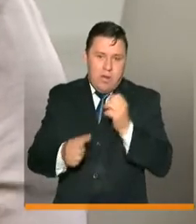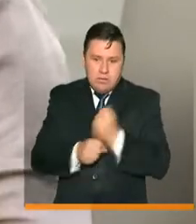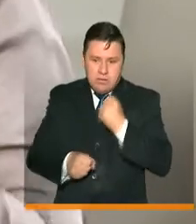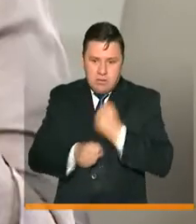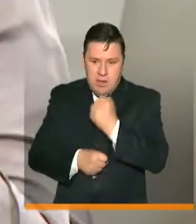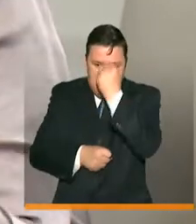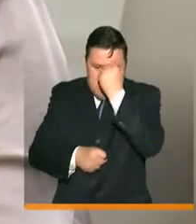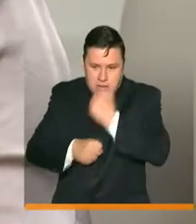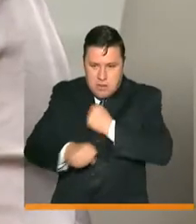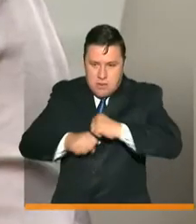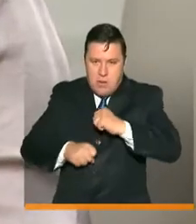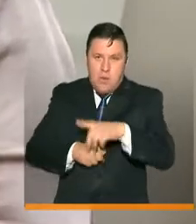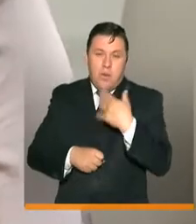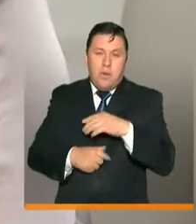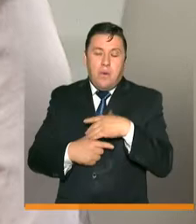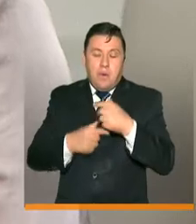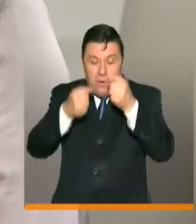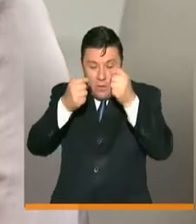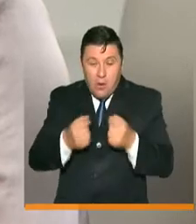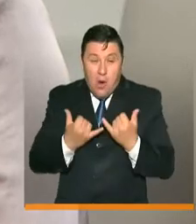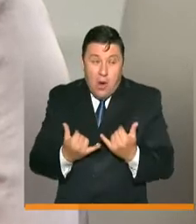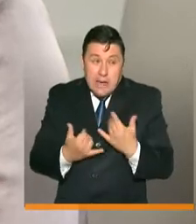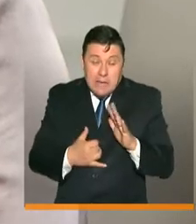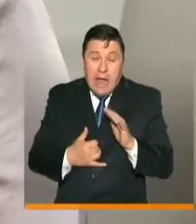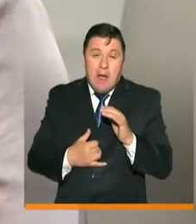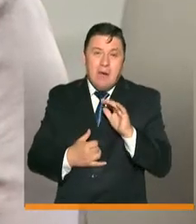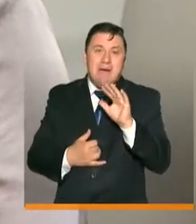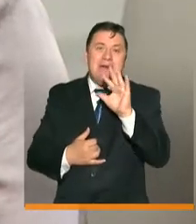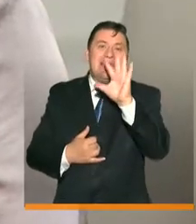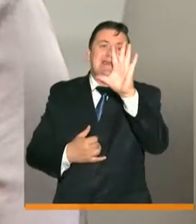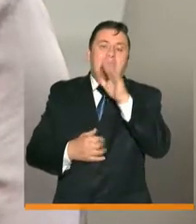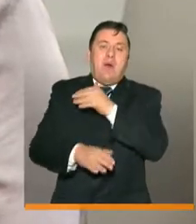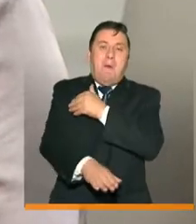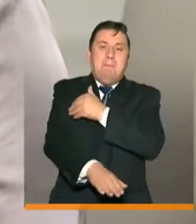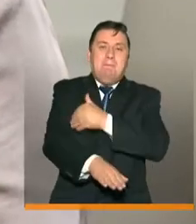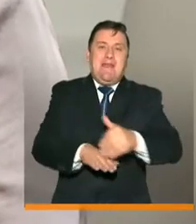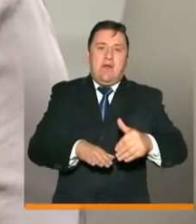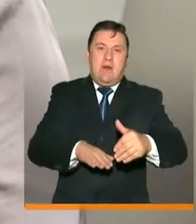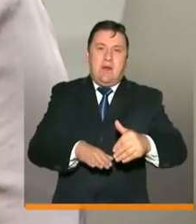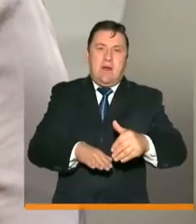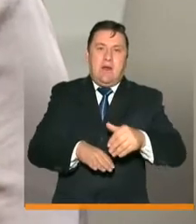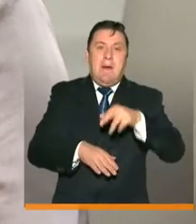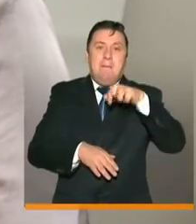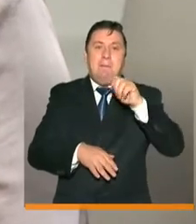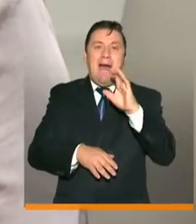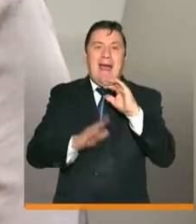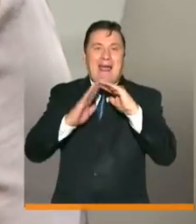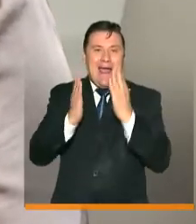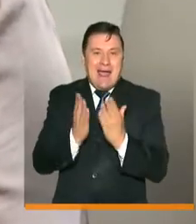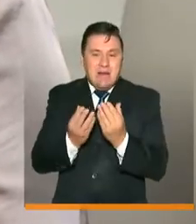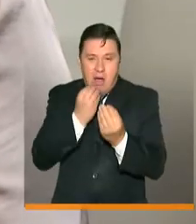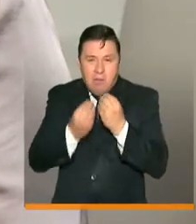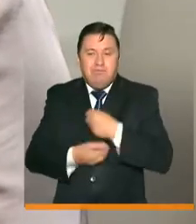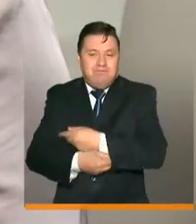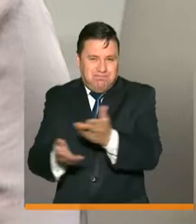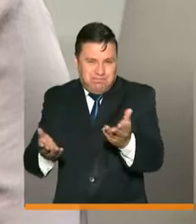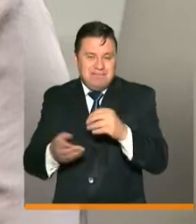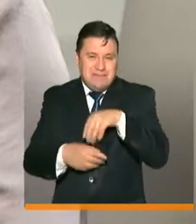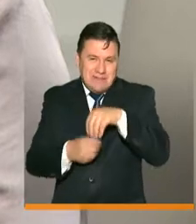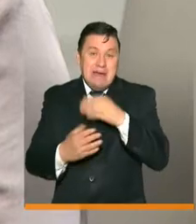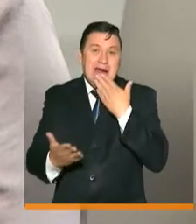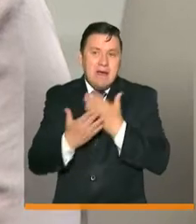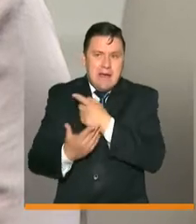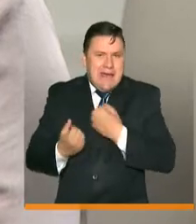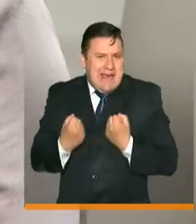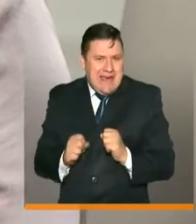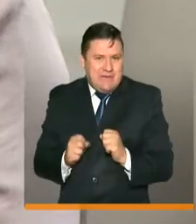en ruralidad. En cifras, ya estamos llegando, presidente, a 5 millones de raciones del PAE en casa. PAE que también llega a lo rural gracias